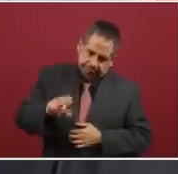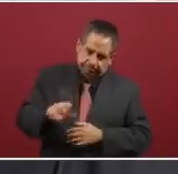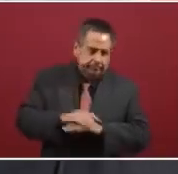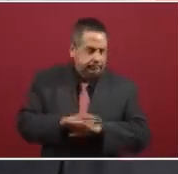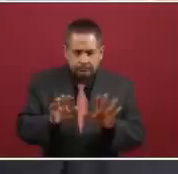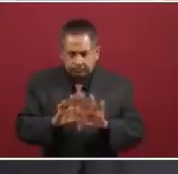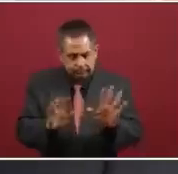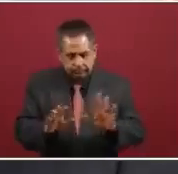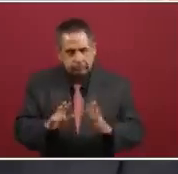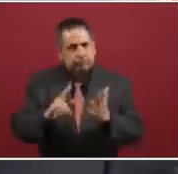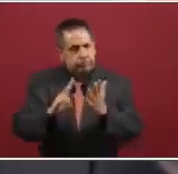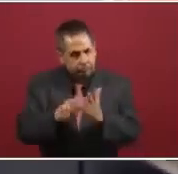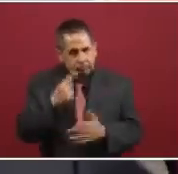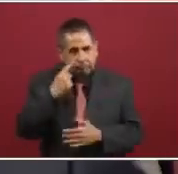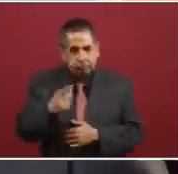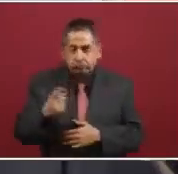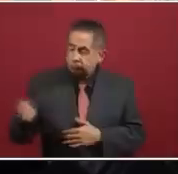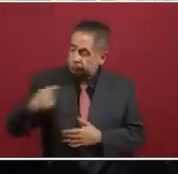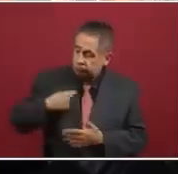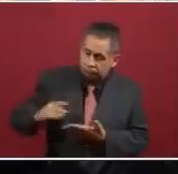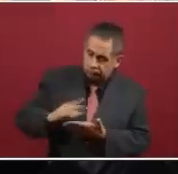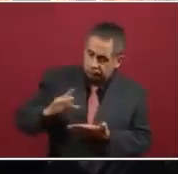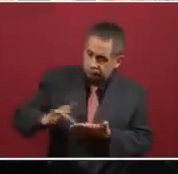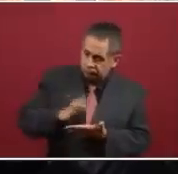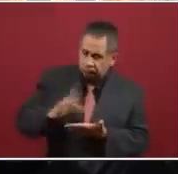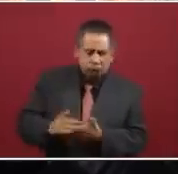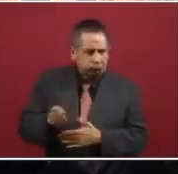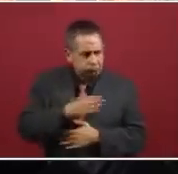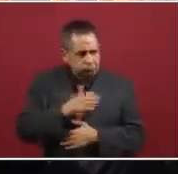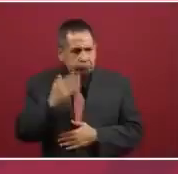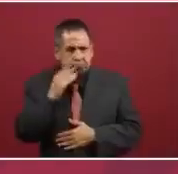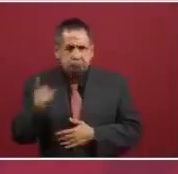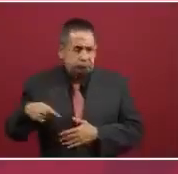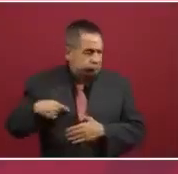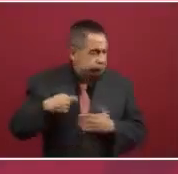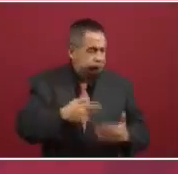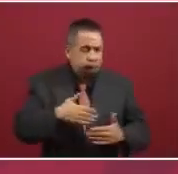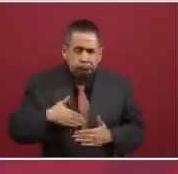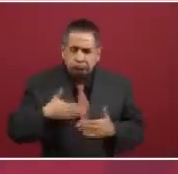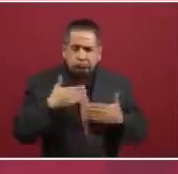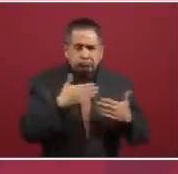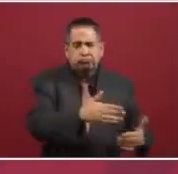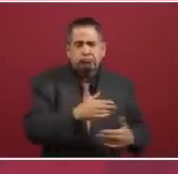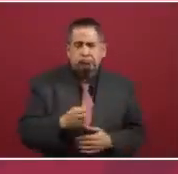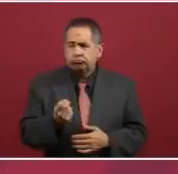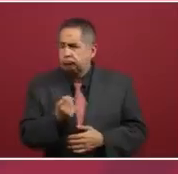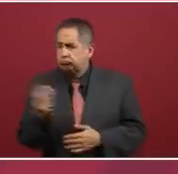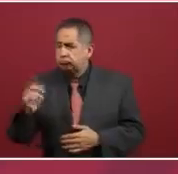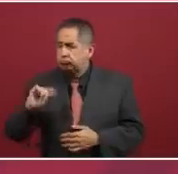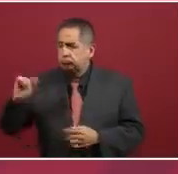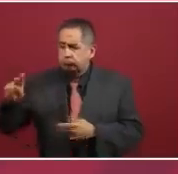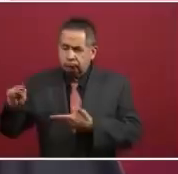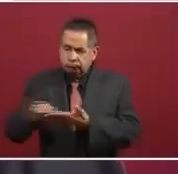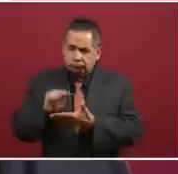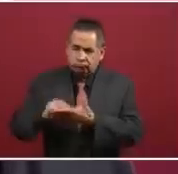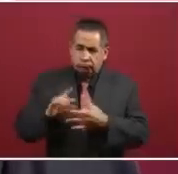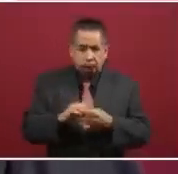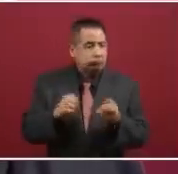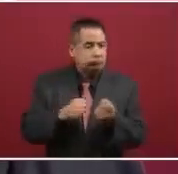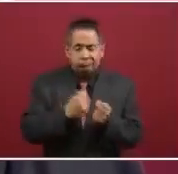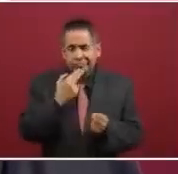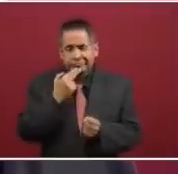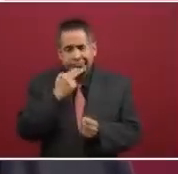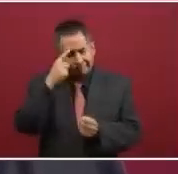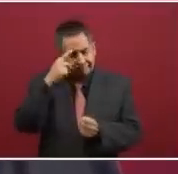bueno el apoyo, la confianza, de estos bancos. Es muy bueno para el